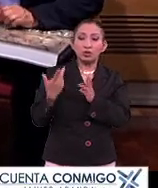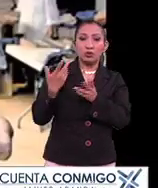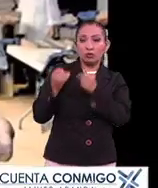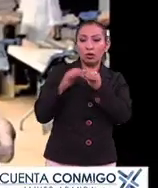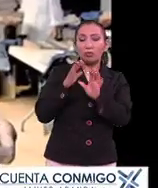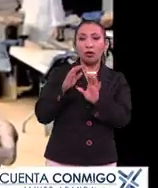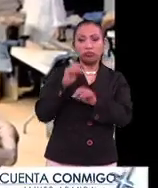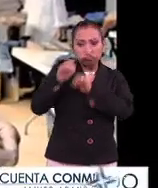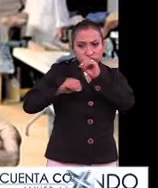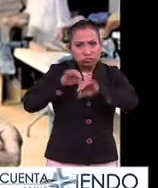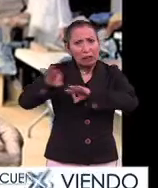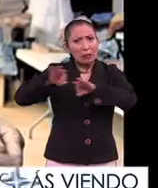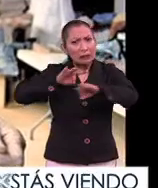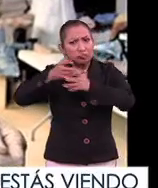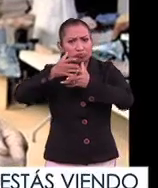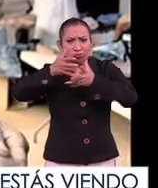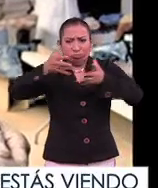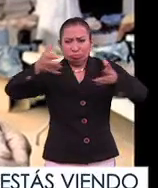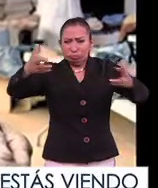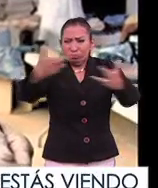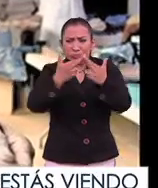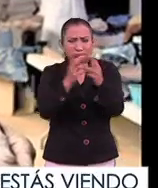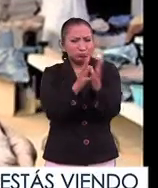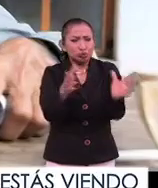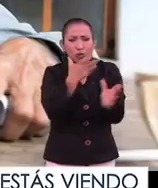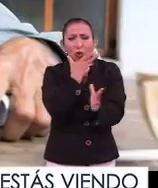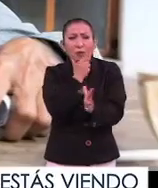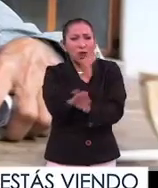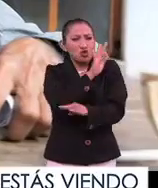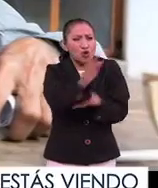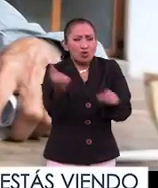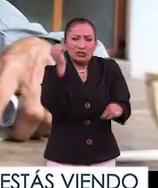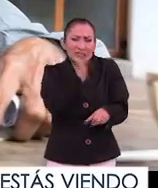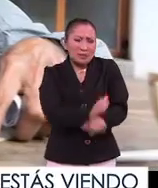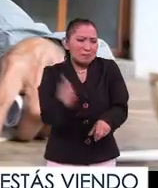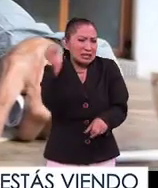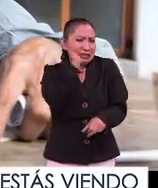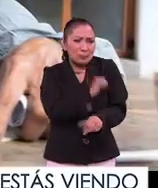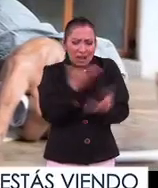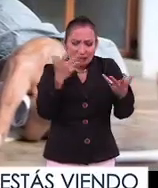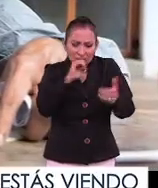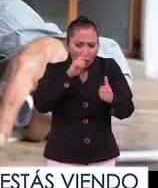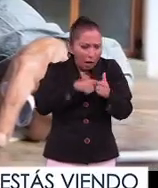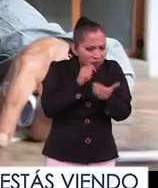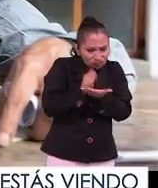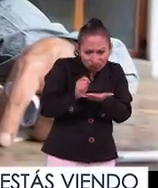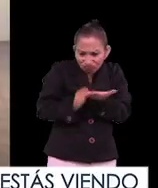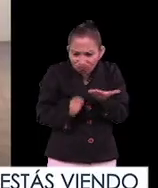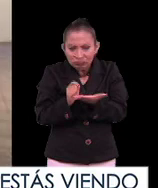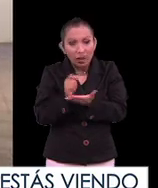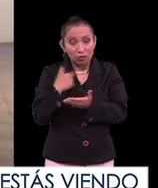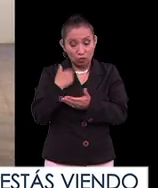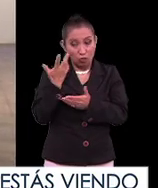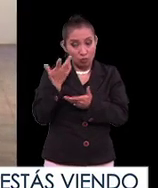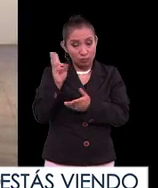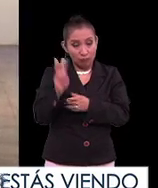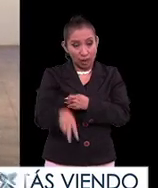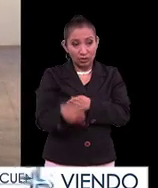producción, o sea. No, es enorme. Es un hombre que todo el tiempo está haciendo. Yo he